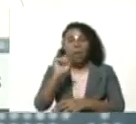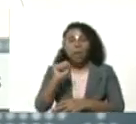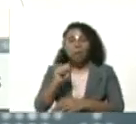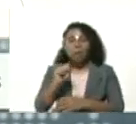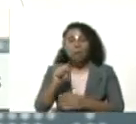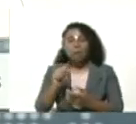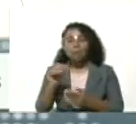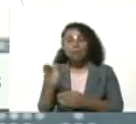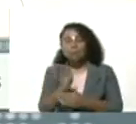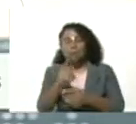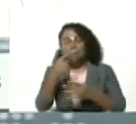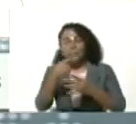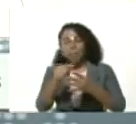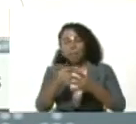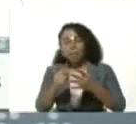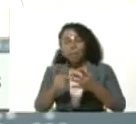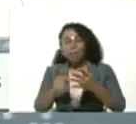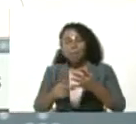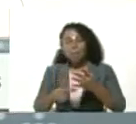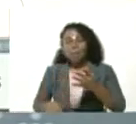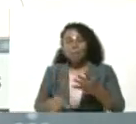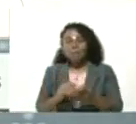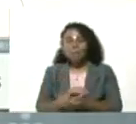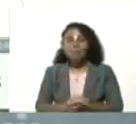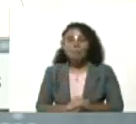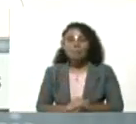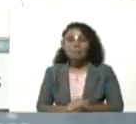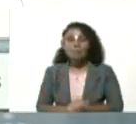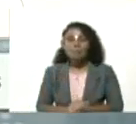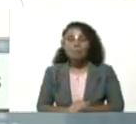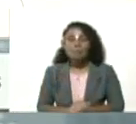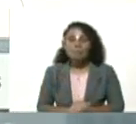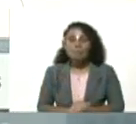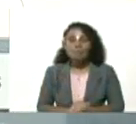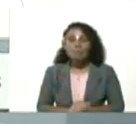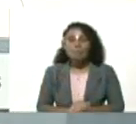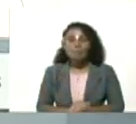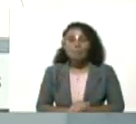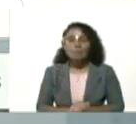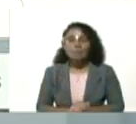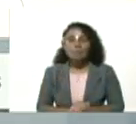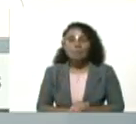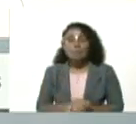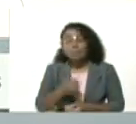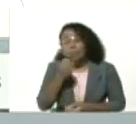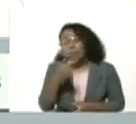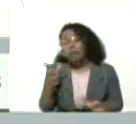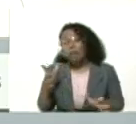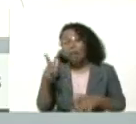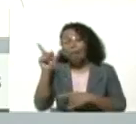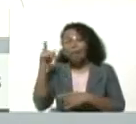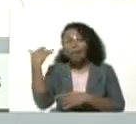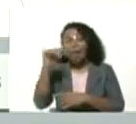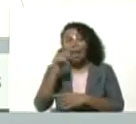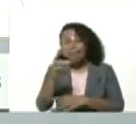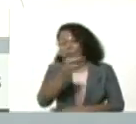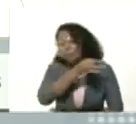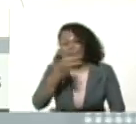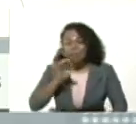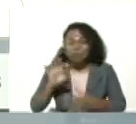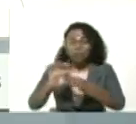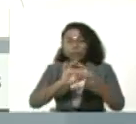Semprún, Guajira, Pulgar y Catatumbo. Bueno, ahí estamos en perfecta